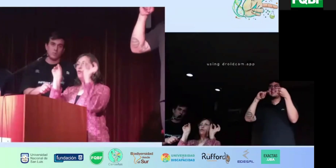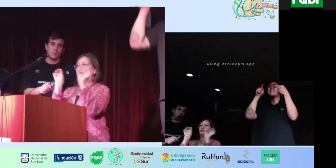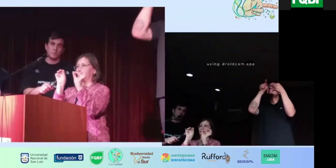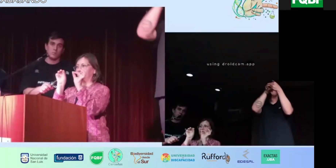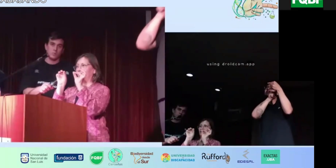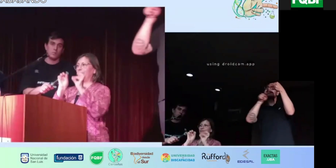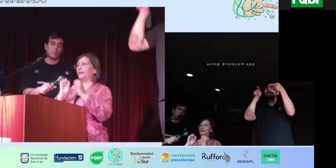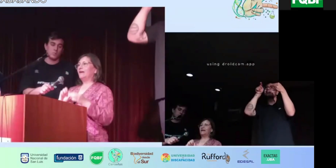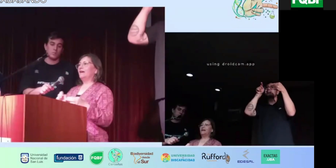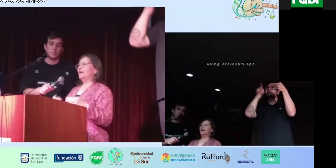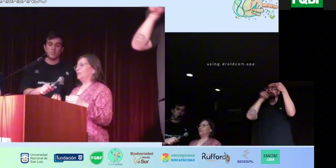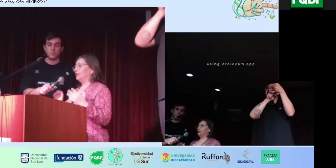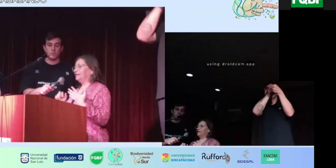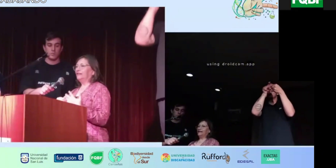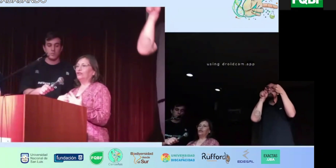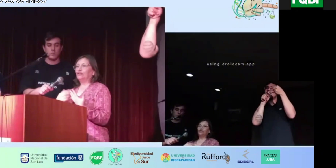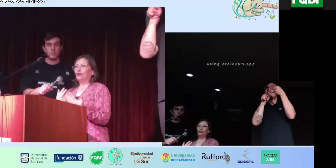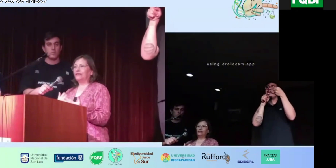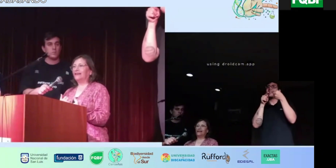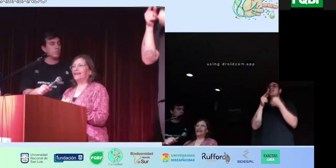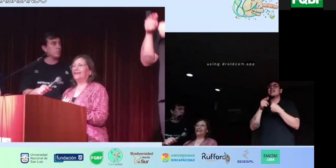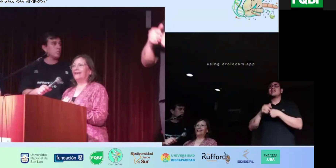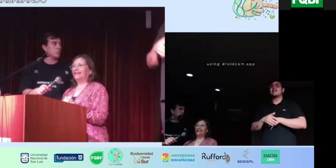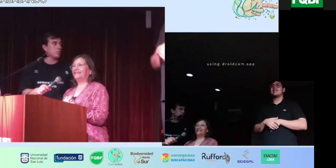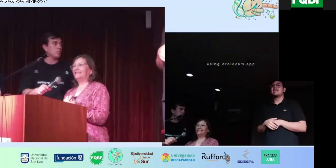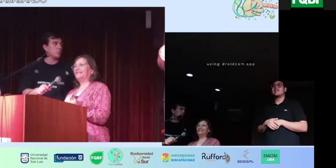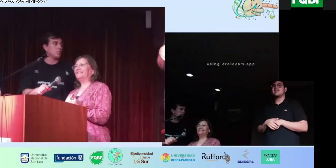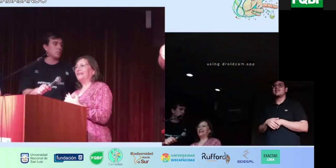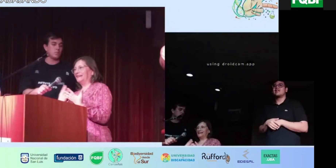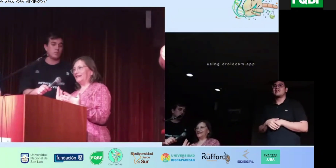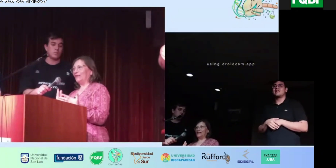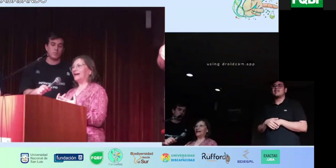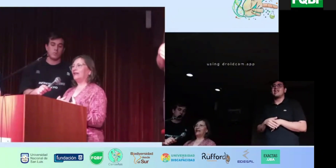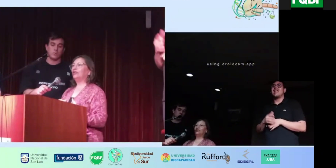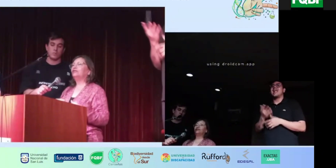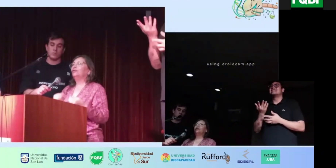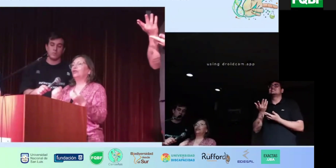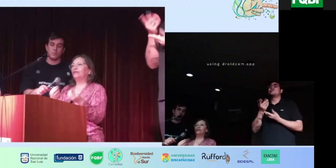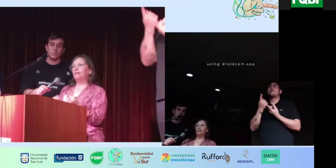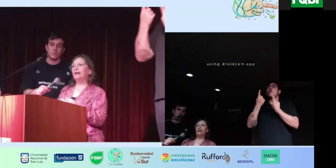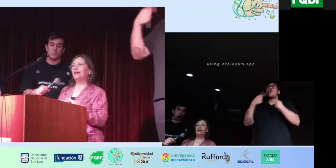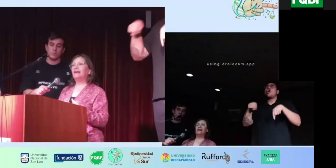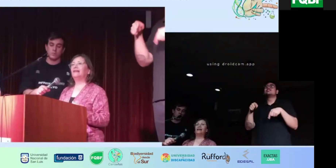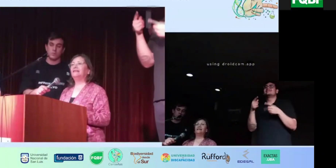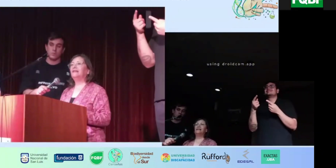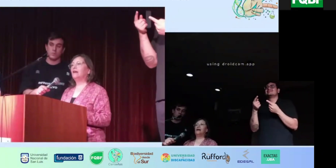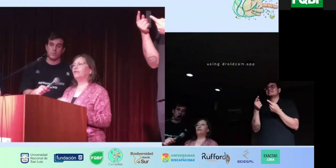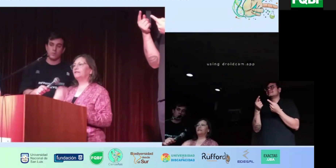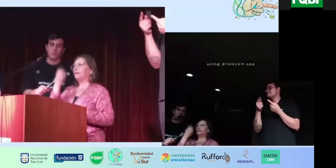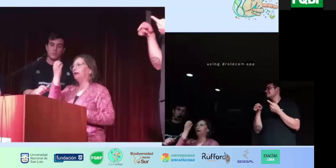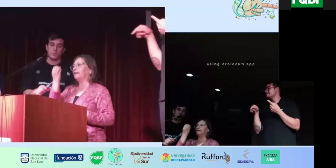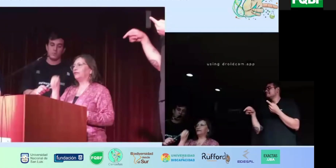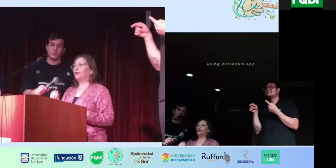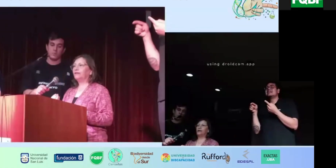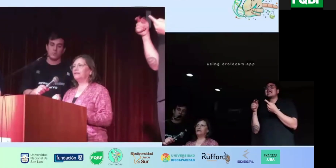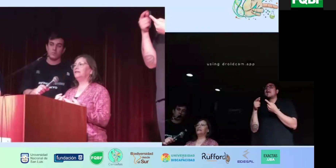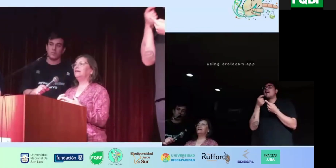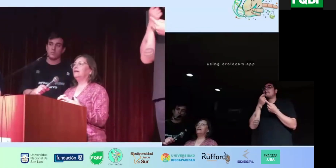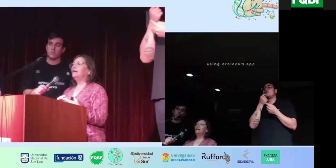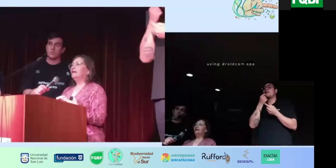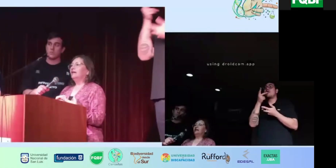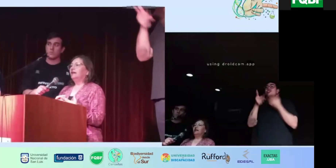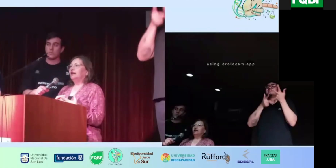U, ¿no? Pero insisto, son cosas que hay que seguir trabajando. Surgió también la seña de la fuerza peso,